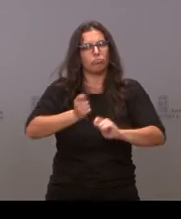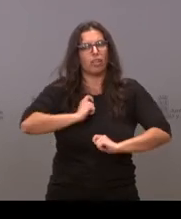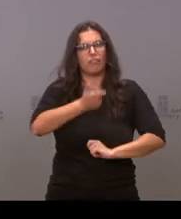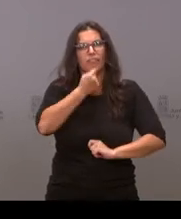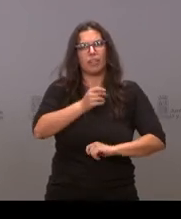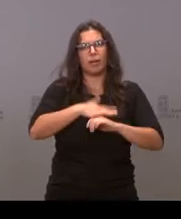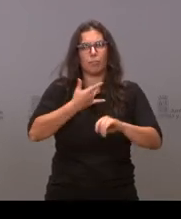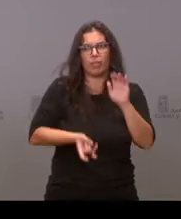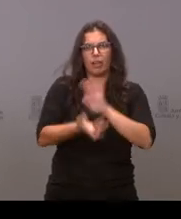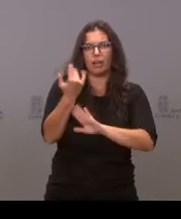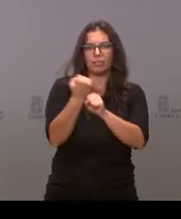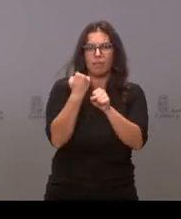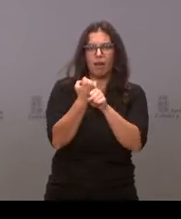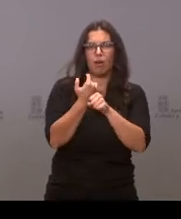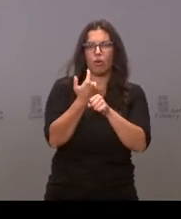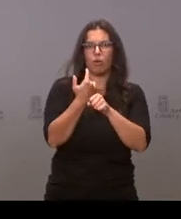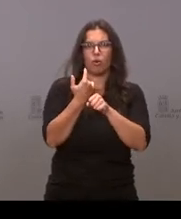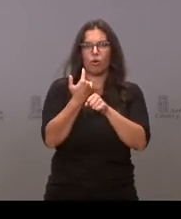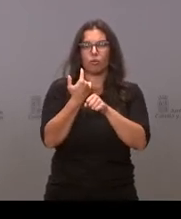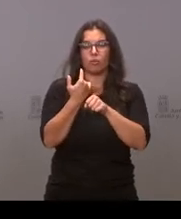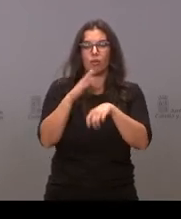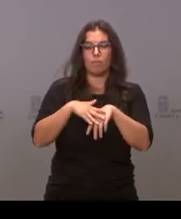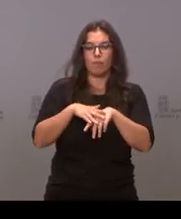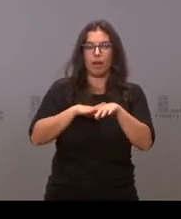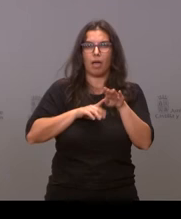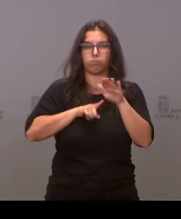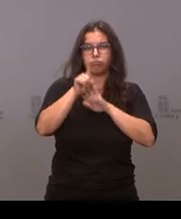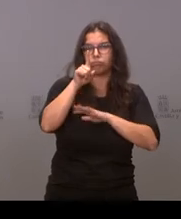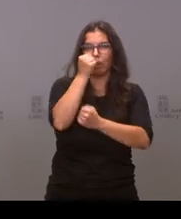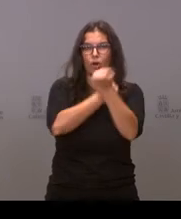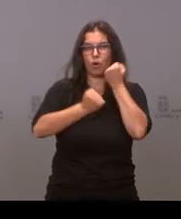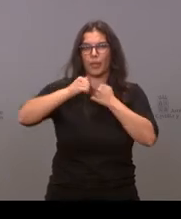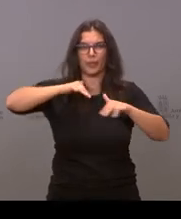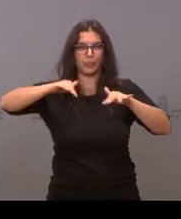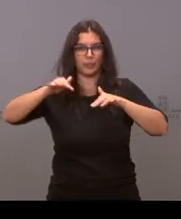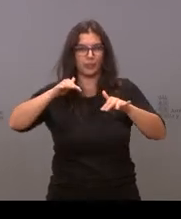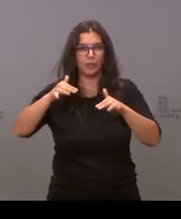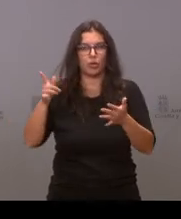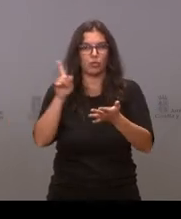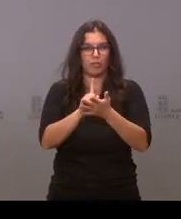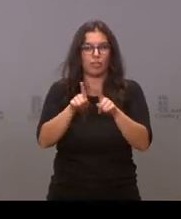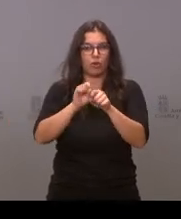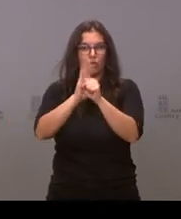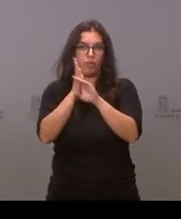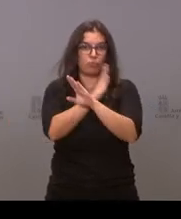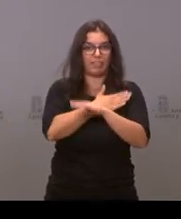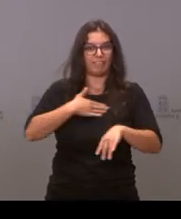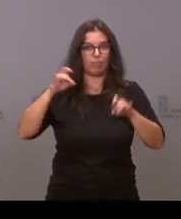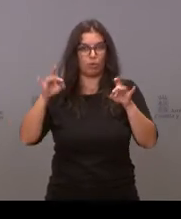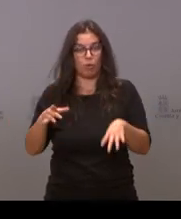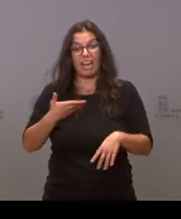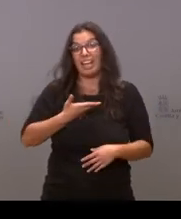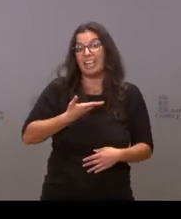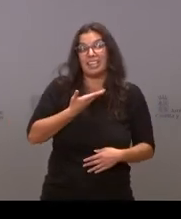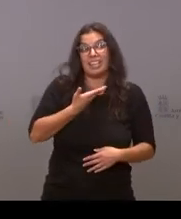crear nuevos puestos de trabajo para recuperar la actividad económica y de empleo pre pandemia y todo lo